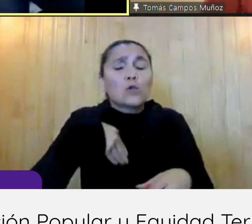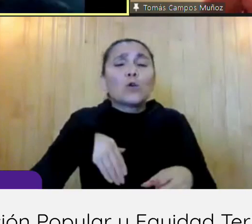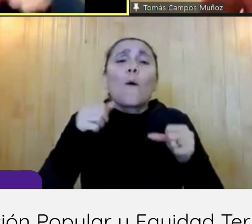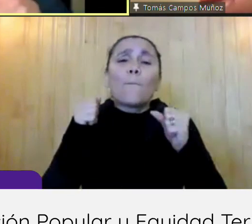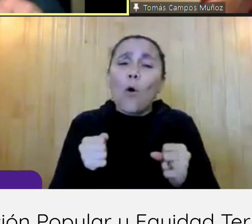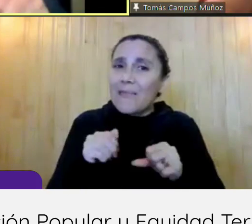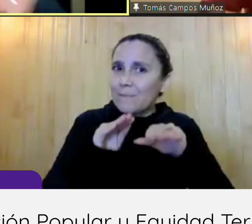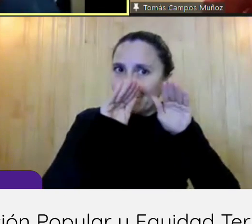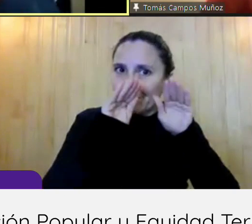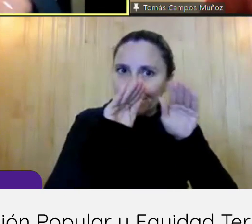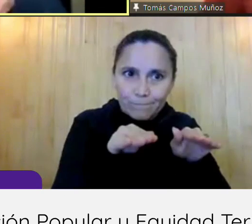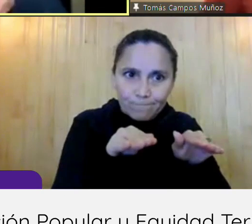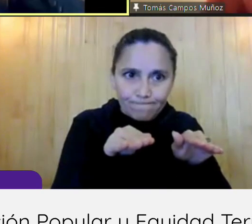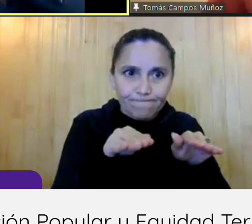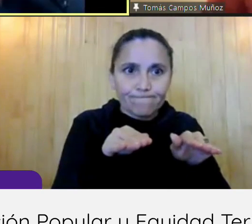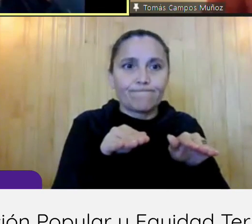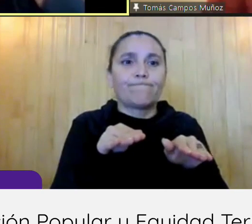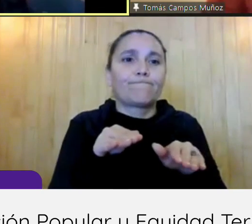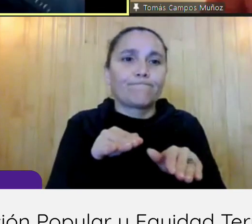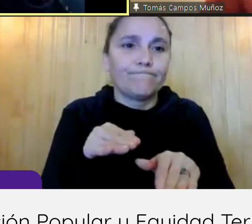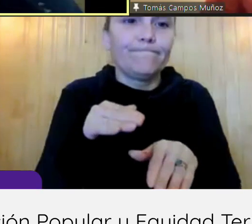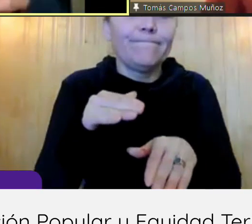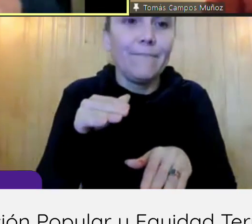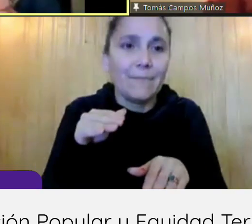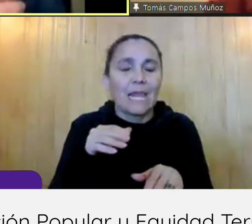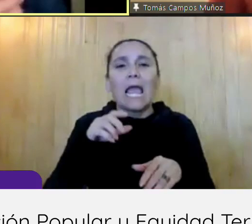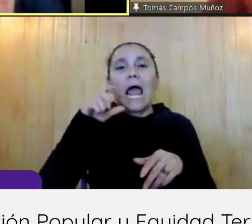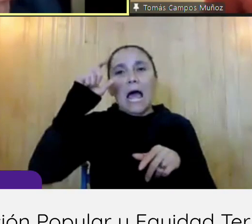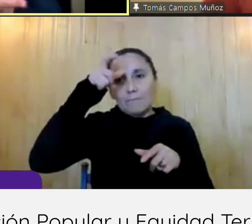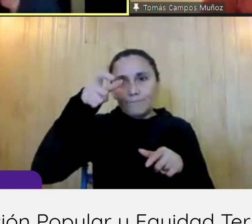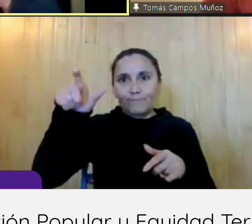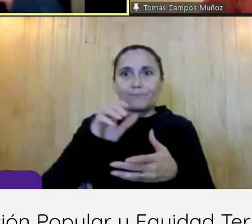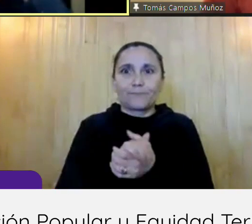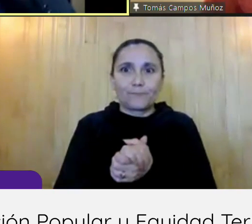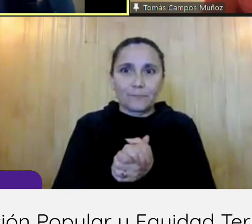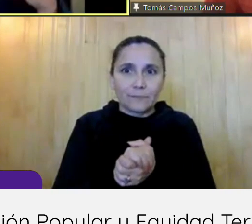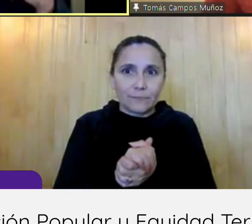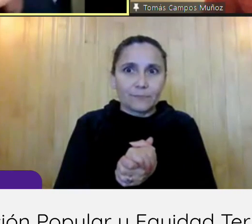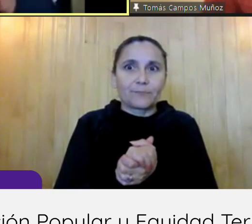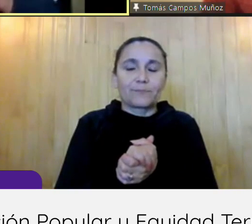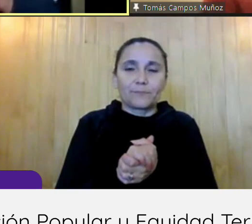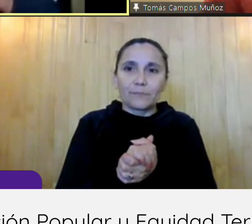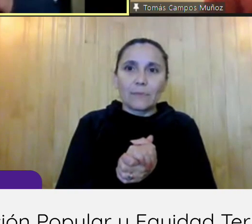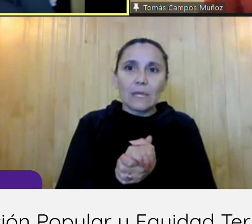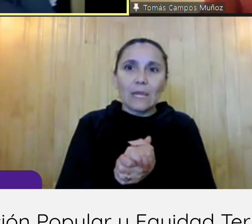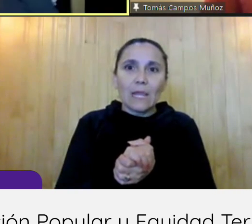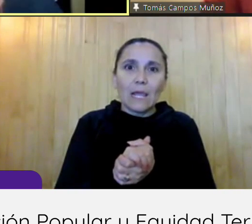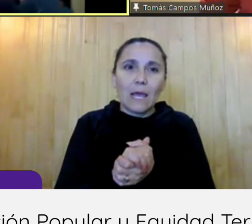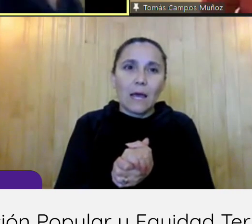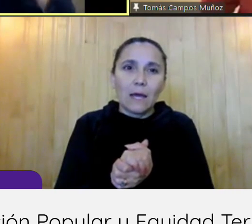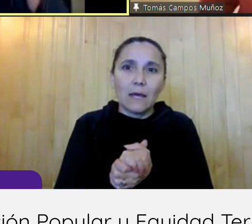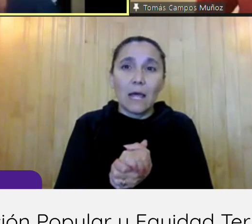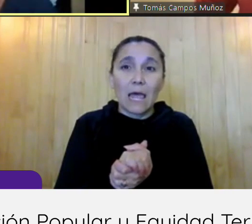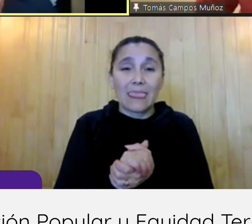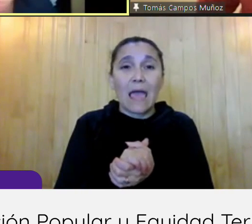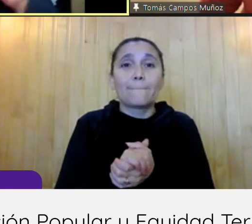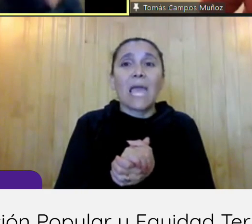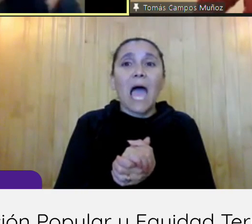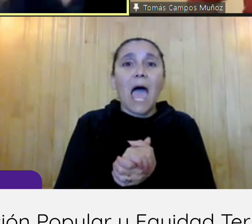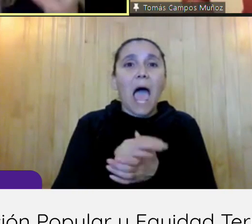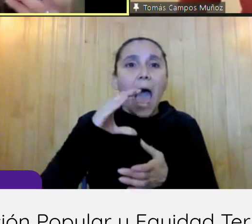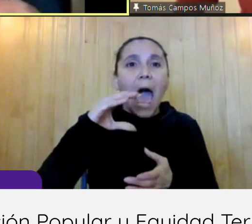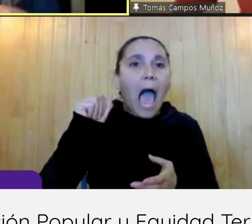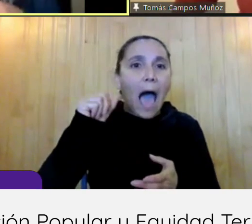que moviliza, ¿cierto?, a los instructores, a los enseñantes de la lengua de señas. También está CAP Sordos, que es un centro de